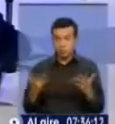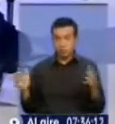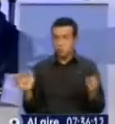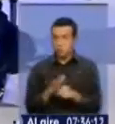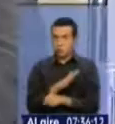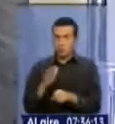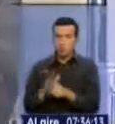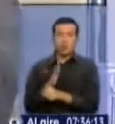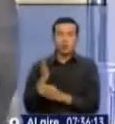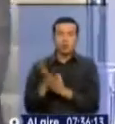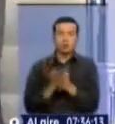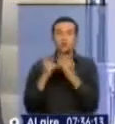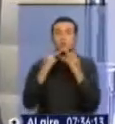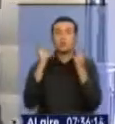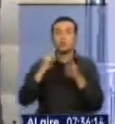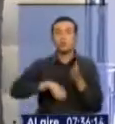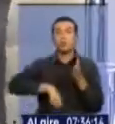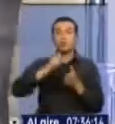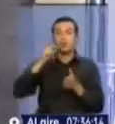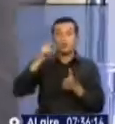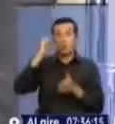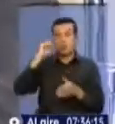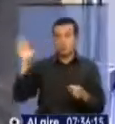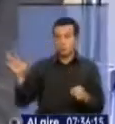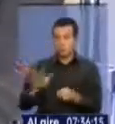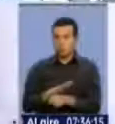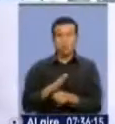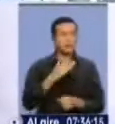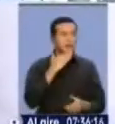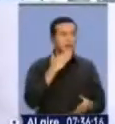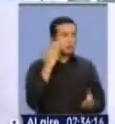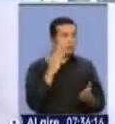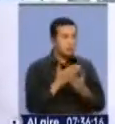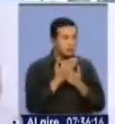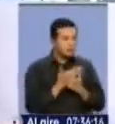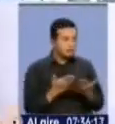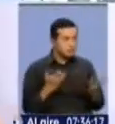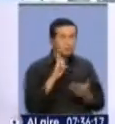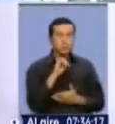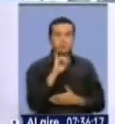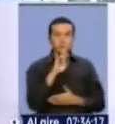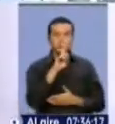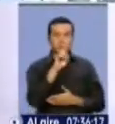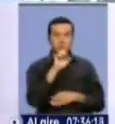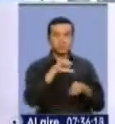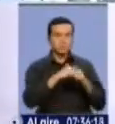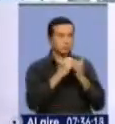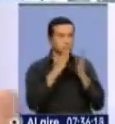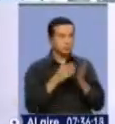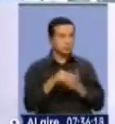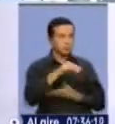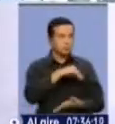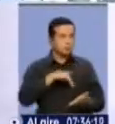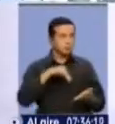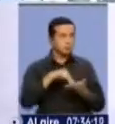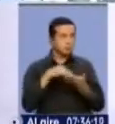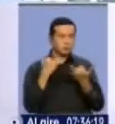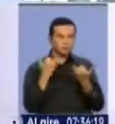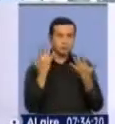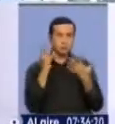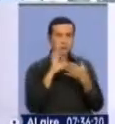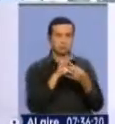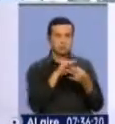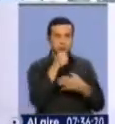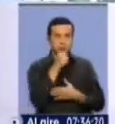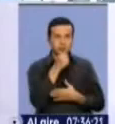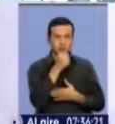todo aquel servidor público que contraté con el estado muy de muchísimas gracias gracias ricardo zambrano asambleísta manabita que nos ha acompañado en esta